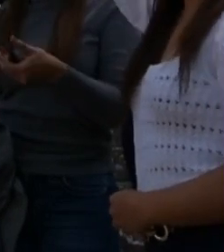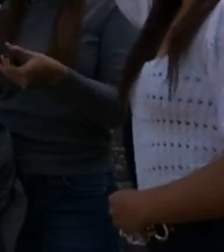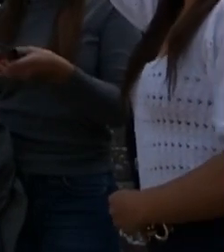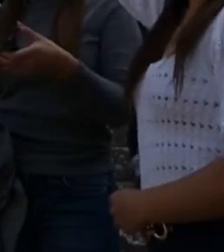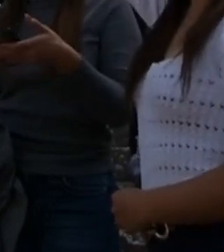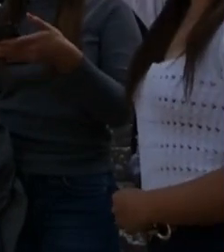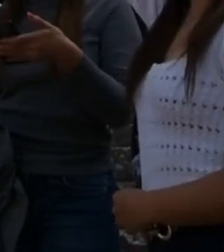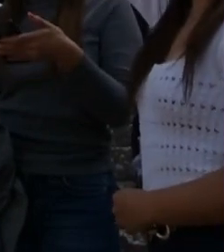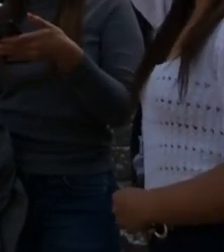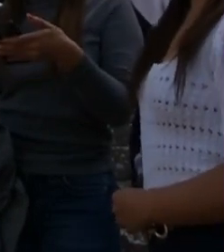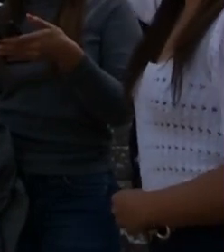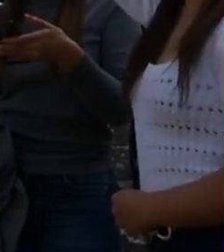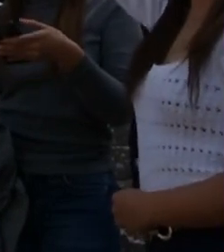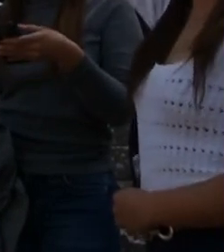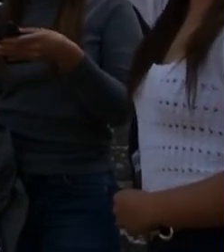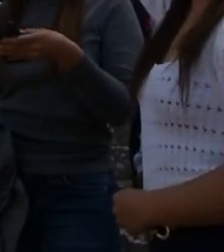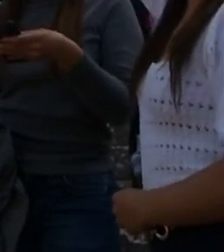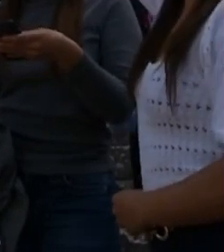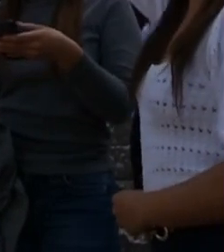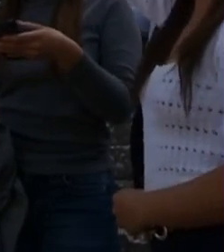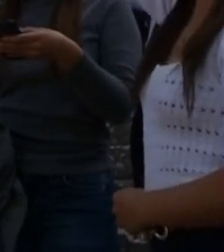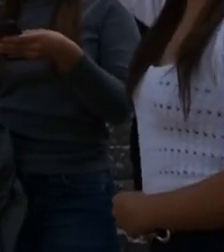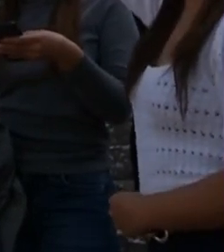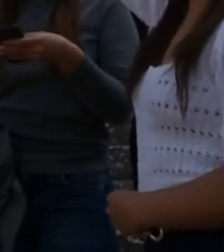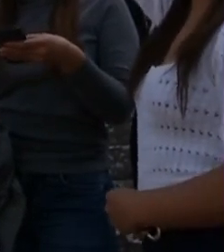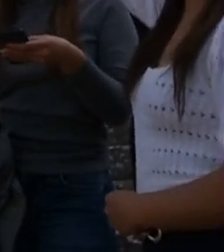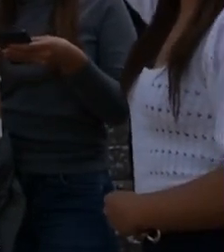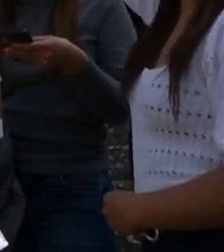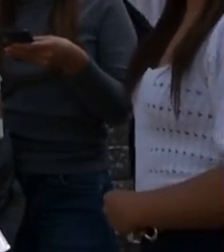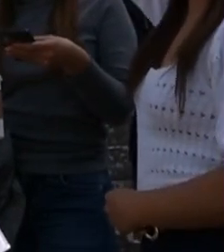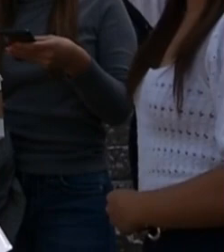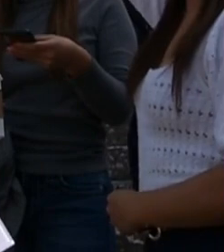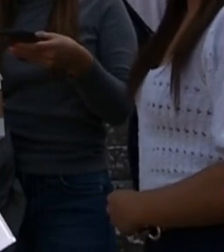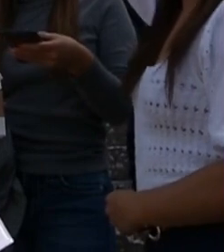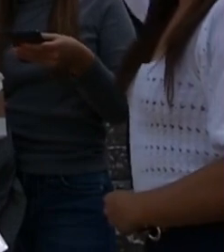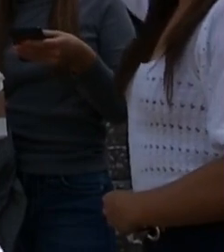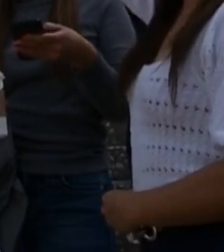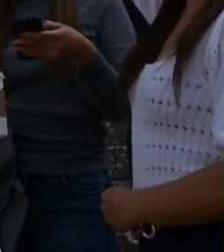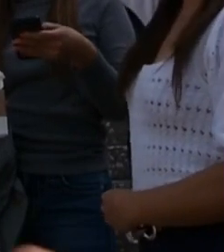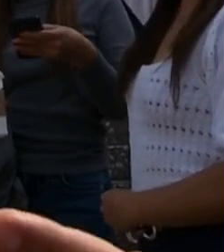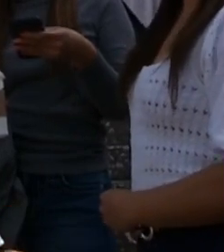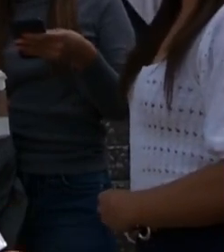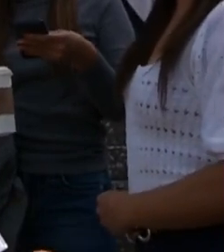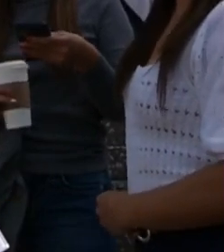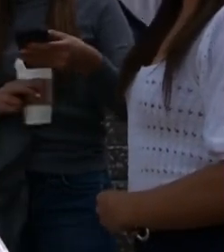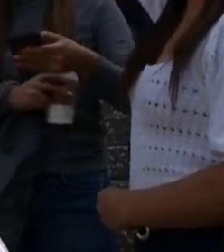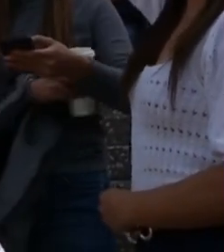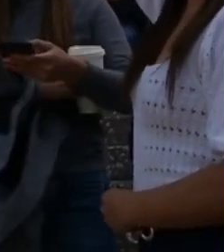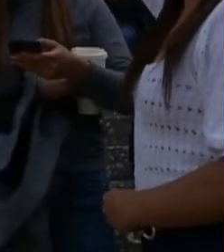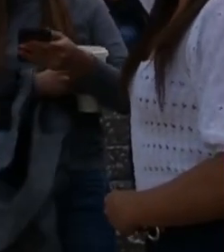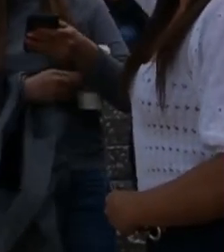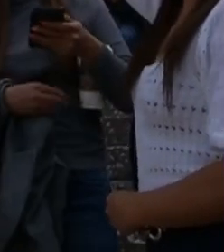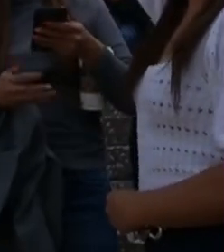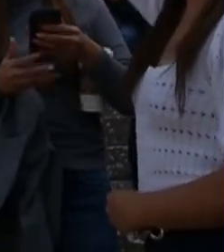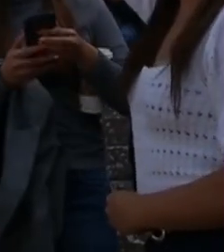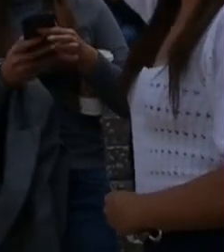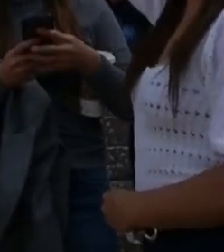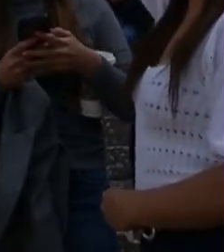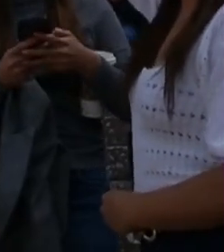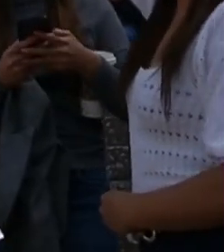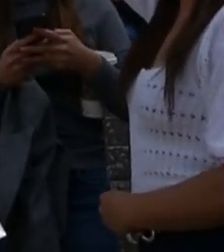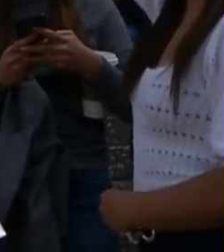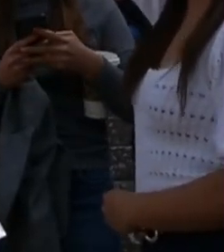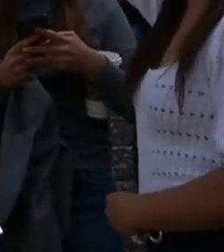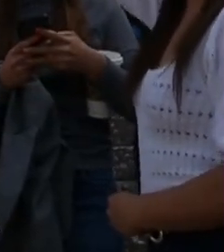fideicomiso específico que le resta el derecho a la salud? Son 13, pero tal vez el número uno. El fideicomiso es el